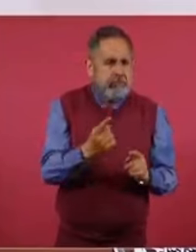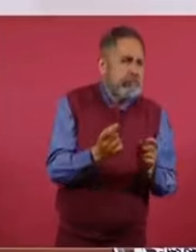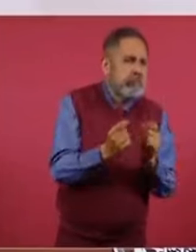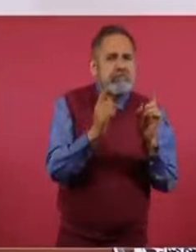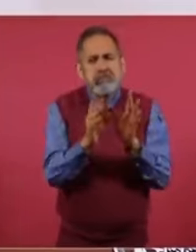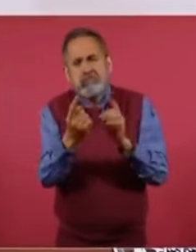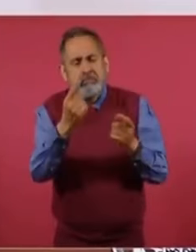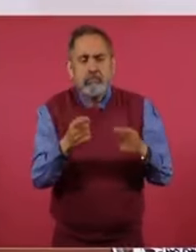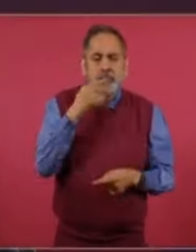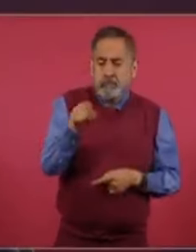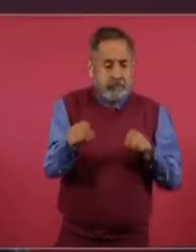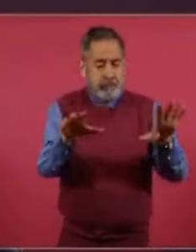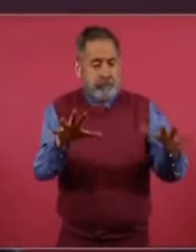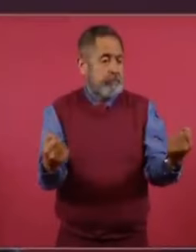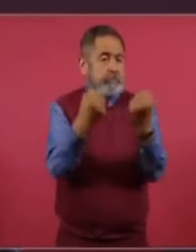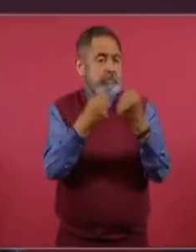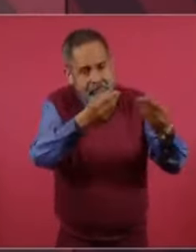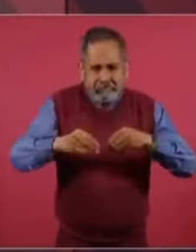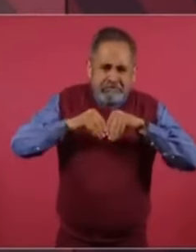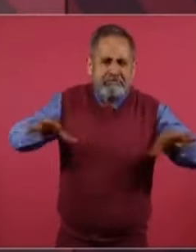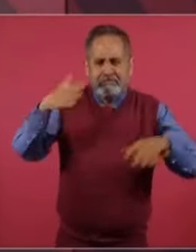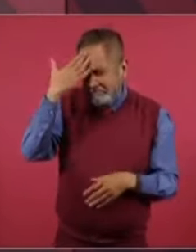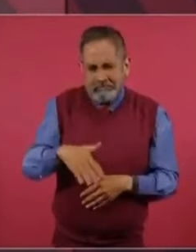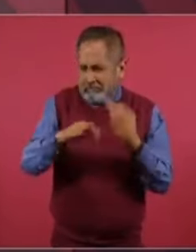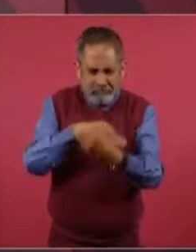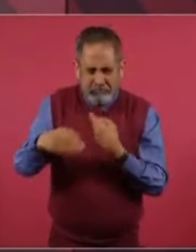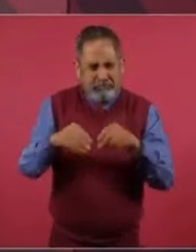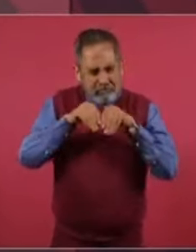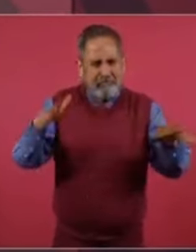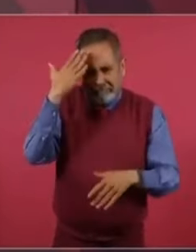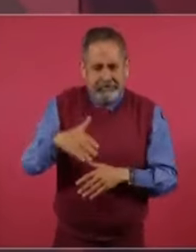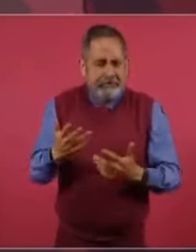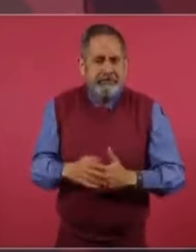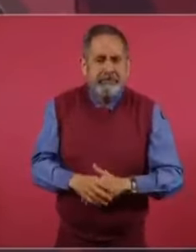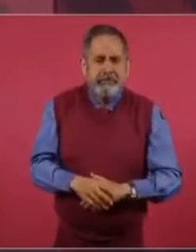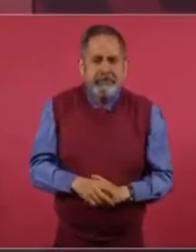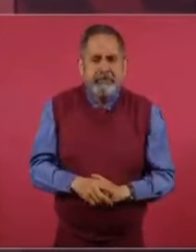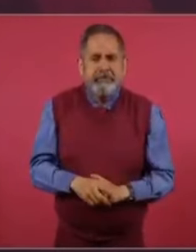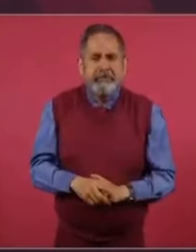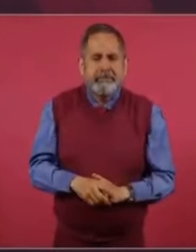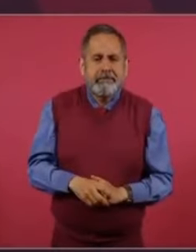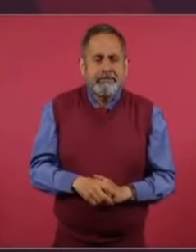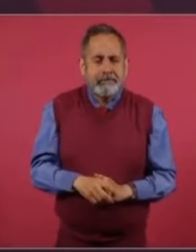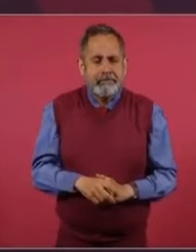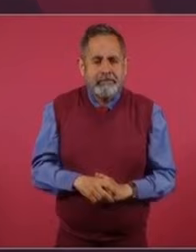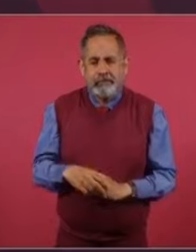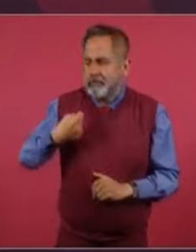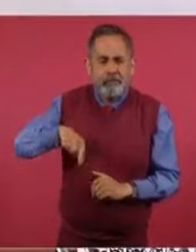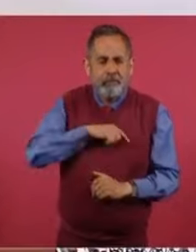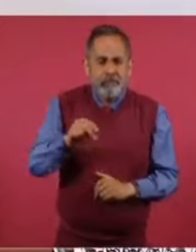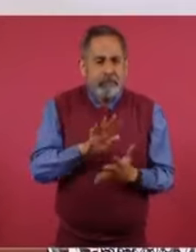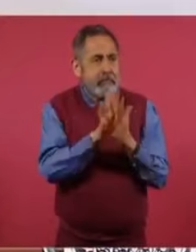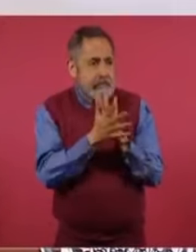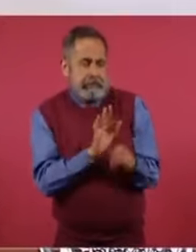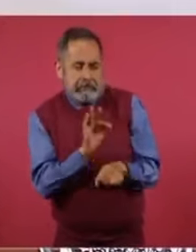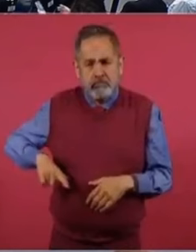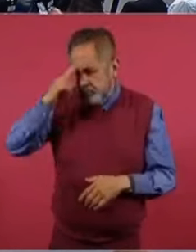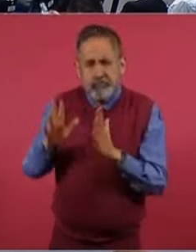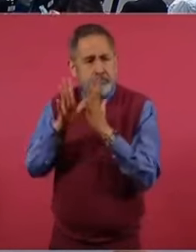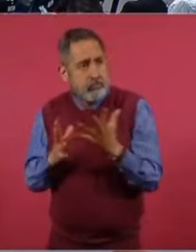excepcionales, no hay confrontación, no hay enfrentamientos. Todo se va a saber, porque nosotros no somos alcahuetes de